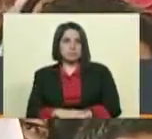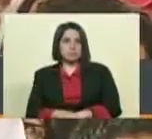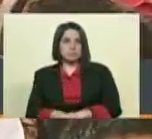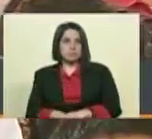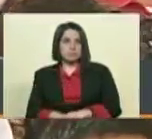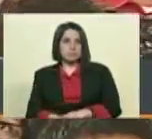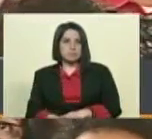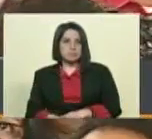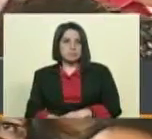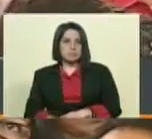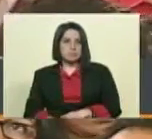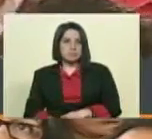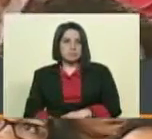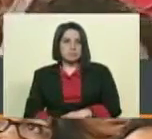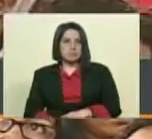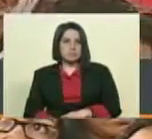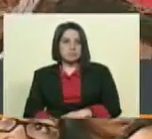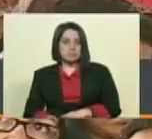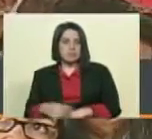tenemos